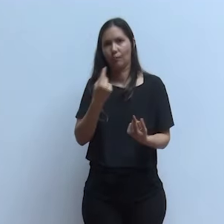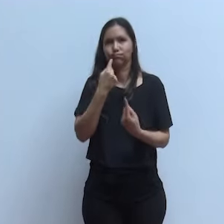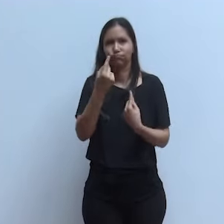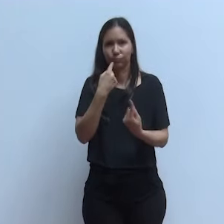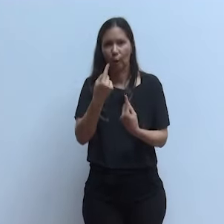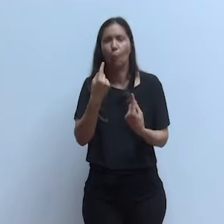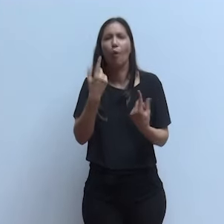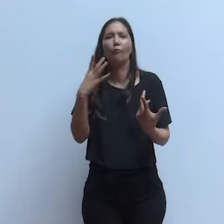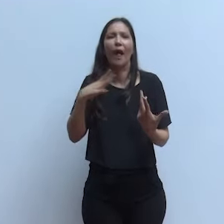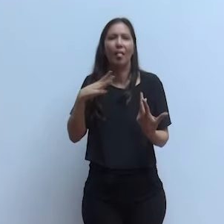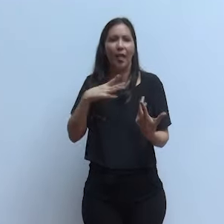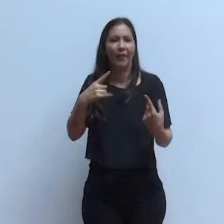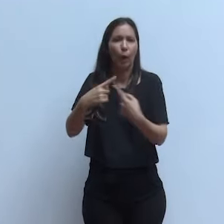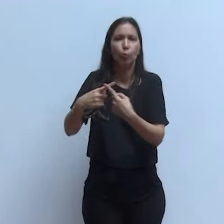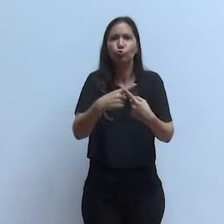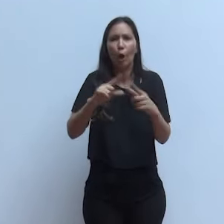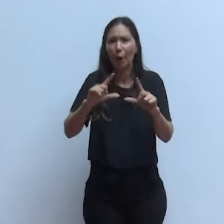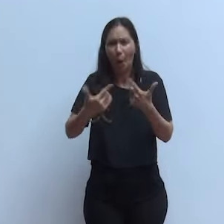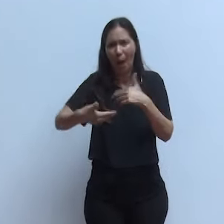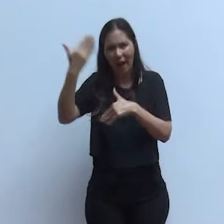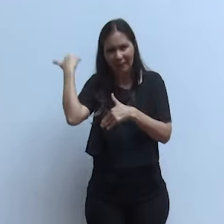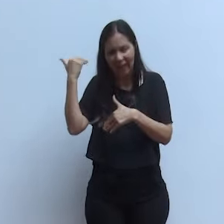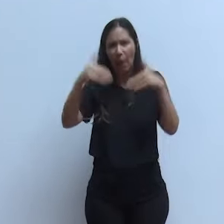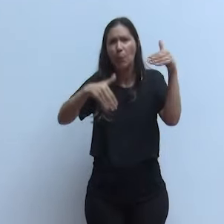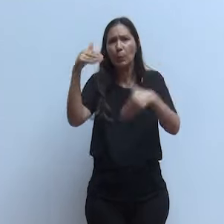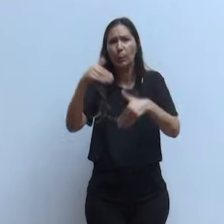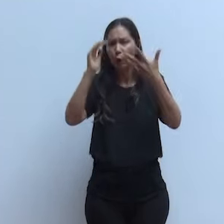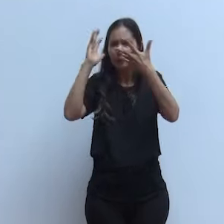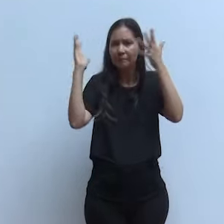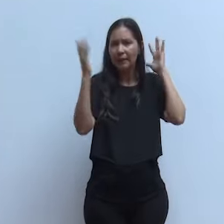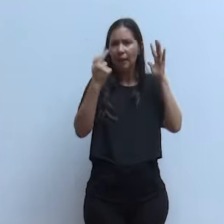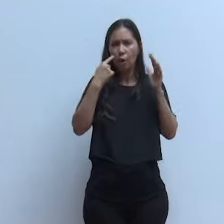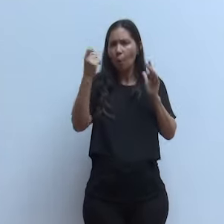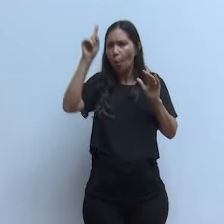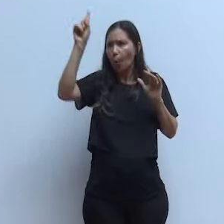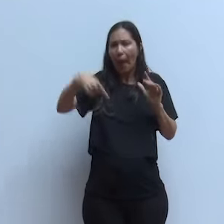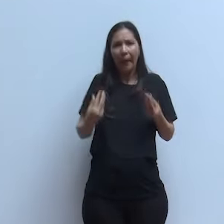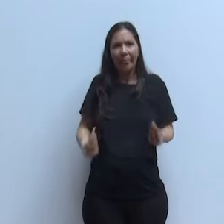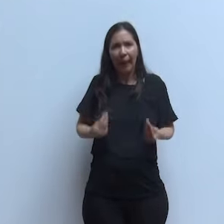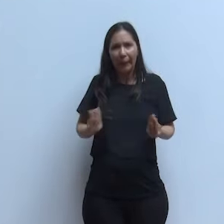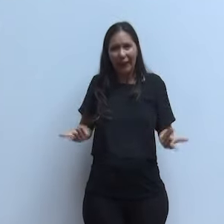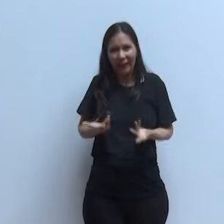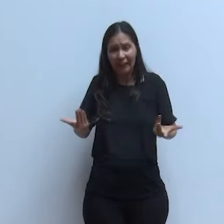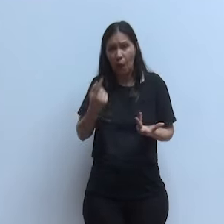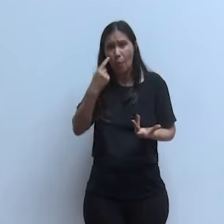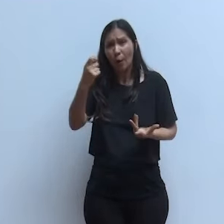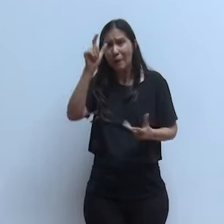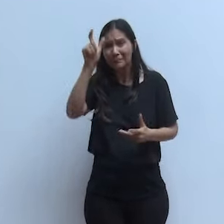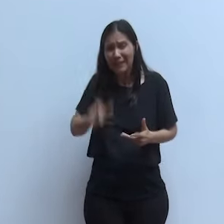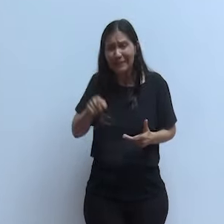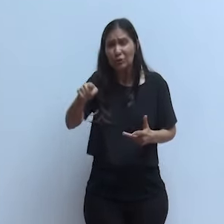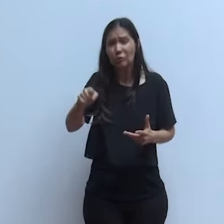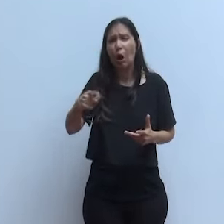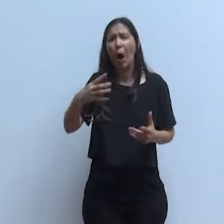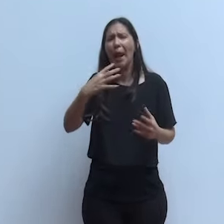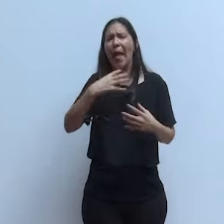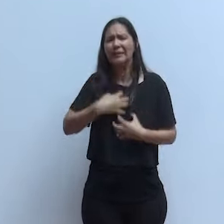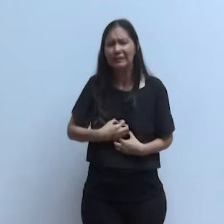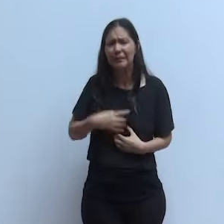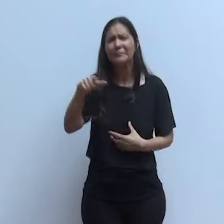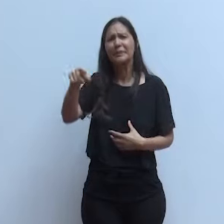no no vimos al voto de mi ley no vimos la de no vimos la desesperanza no vimos el odio no vimos el resentimiento no vimos la gente